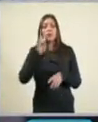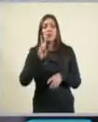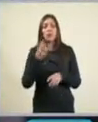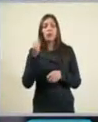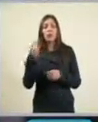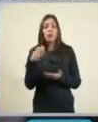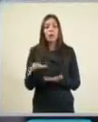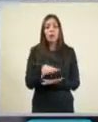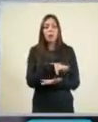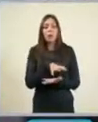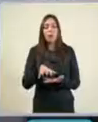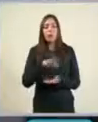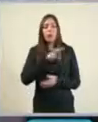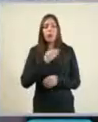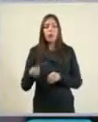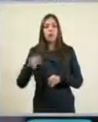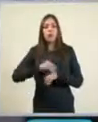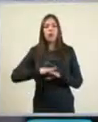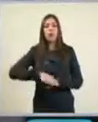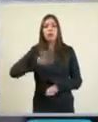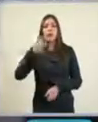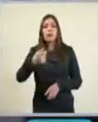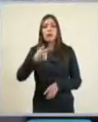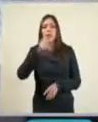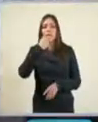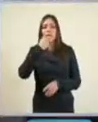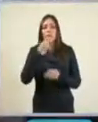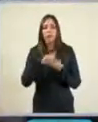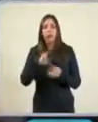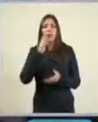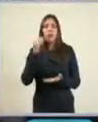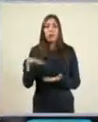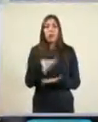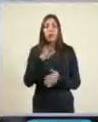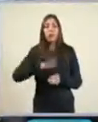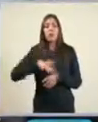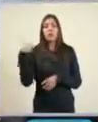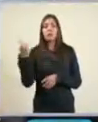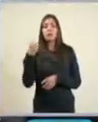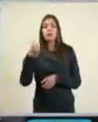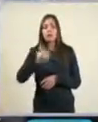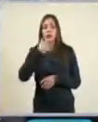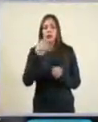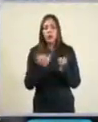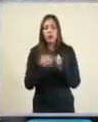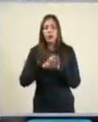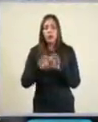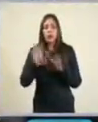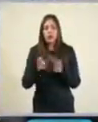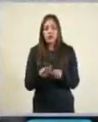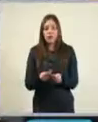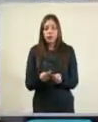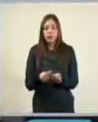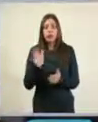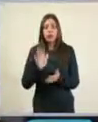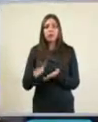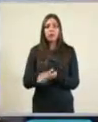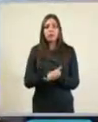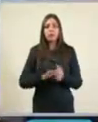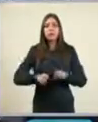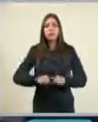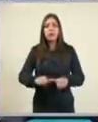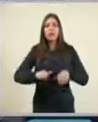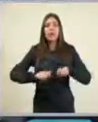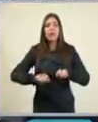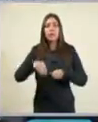muy aguadita su mezcla, agréguele más galleta molida. Es lo único que tiene. Ah, que Échale hacer. galleta. Porque tiene que quedar así como esta, como Sí, más... como una masita. masita. así. Échale galleta